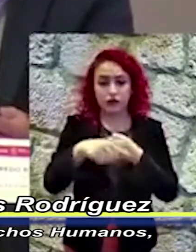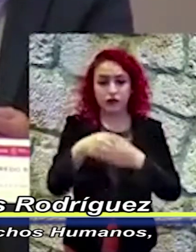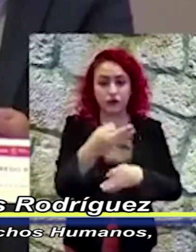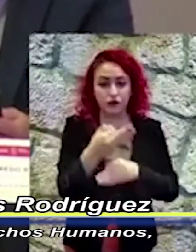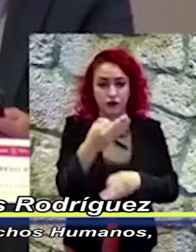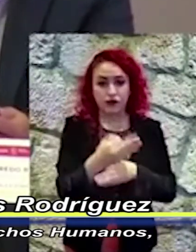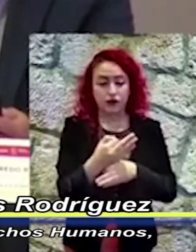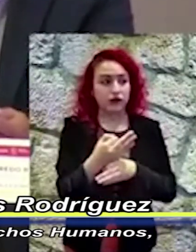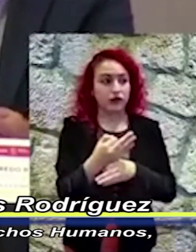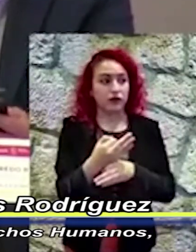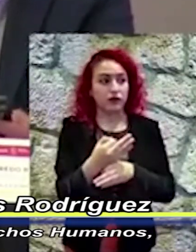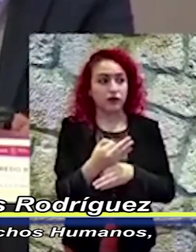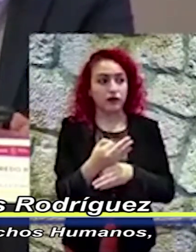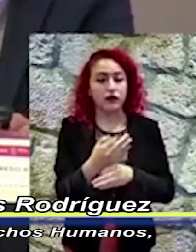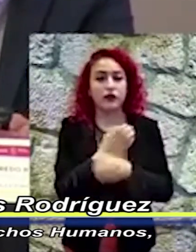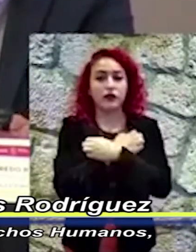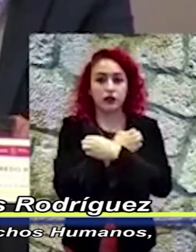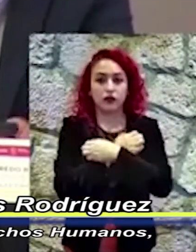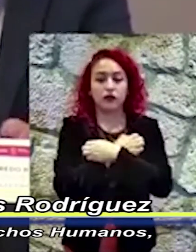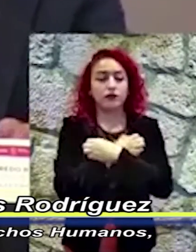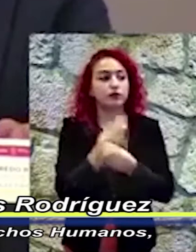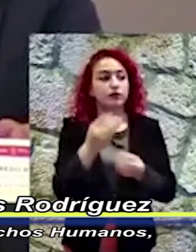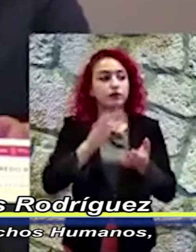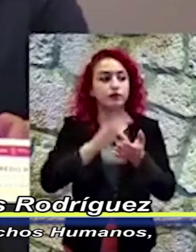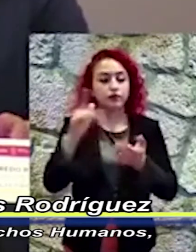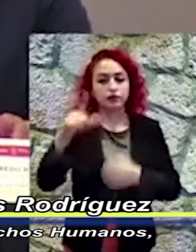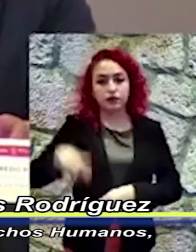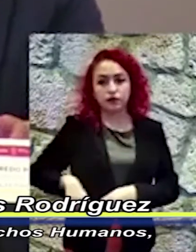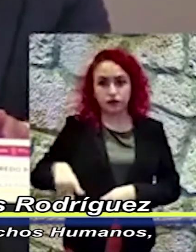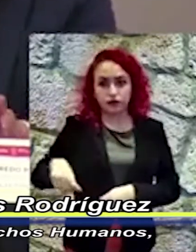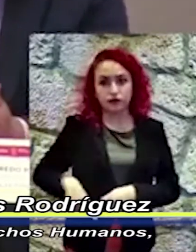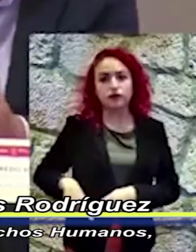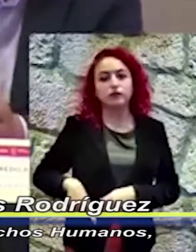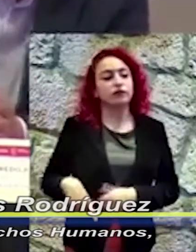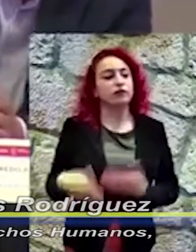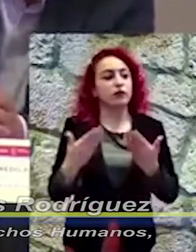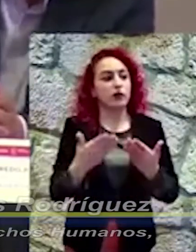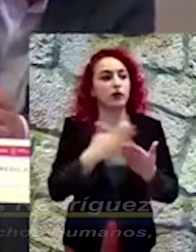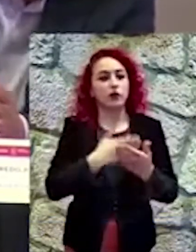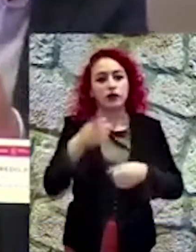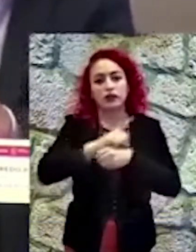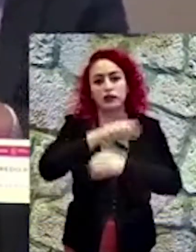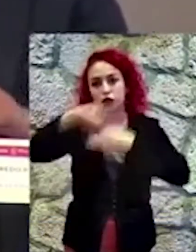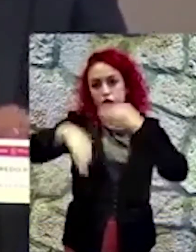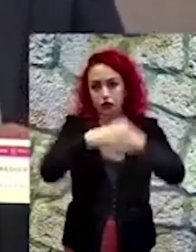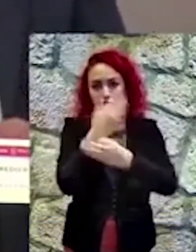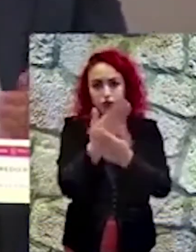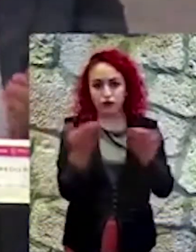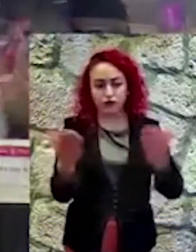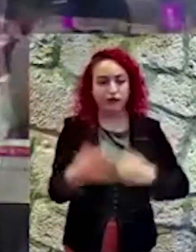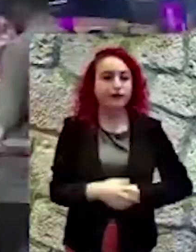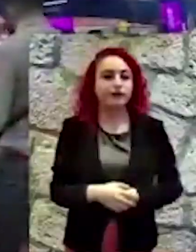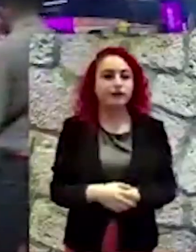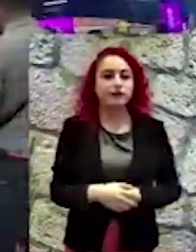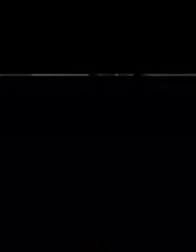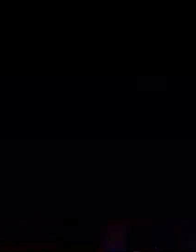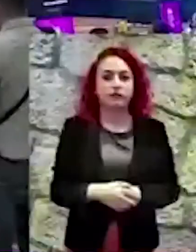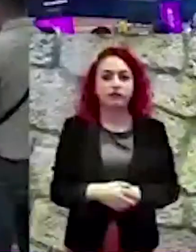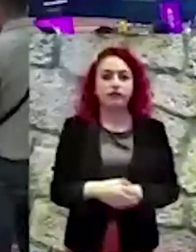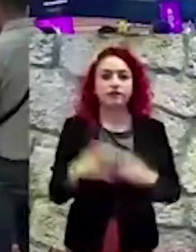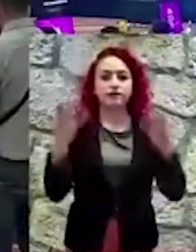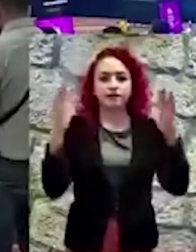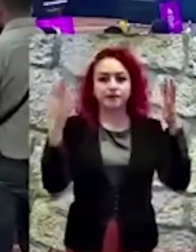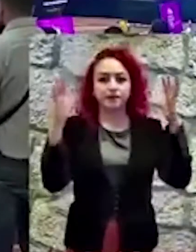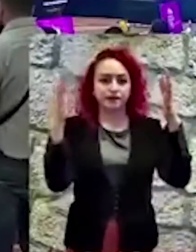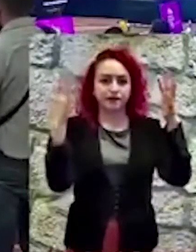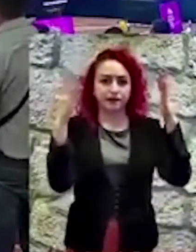plenamente el derecho humano a la movilidad de las personas y garantizando una migración regulada, ordenada y segura. Por